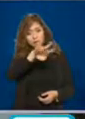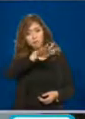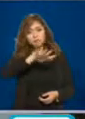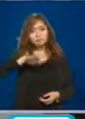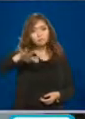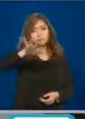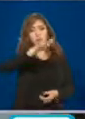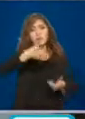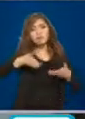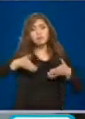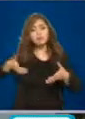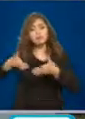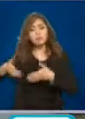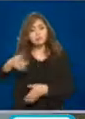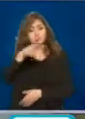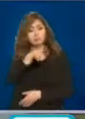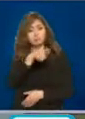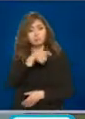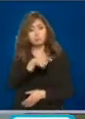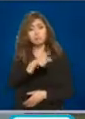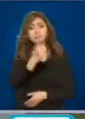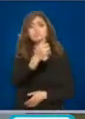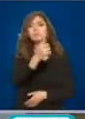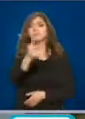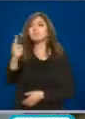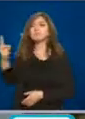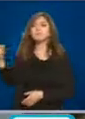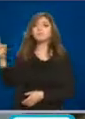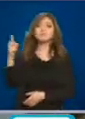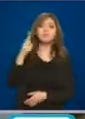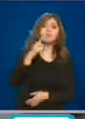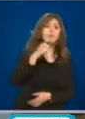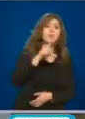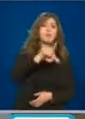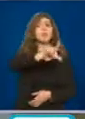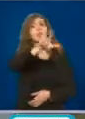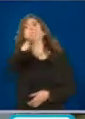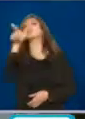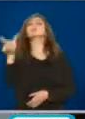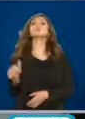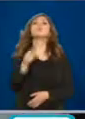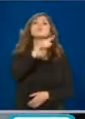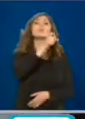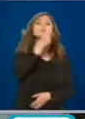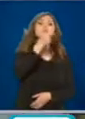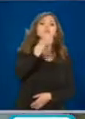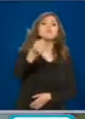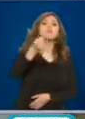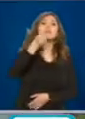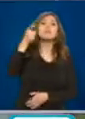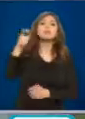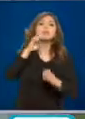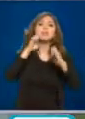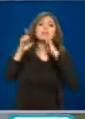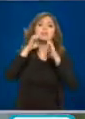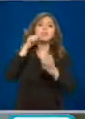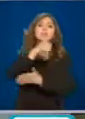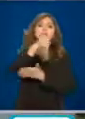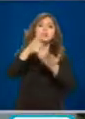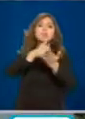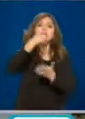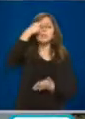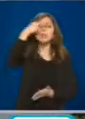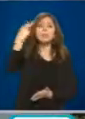de calles, allí deambuló el maestro que luego ejerció la crónica de la Ciudad de México, uno de los